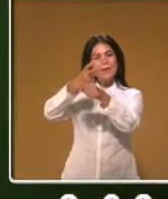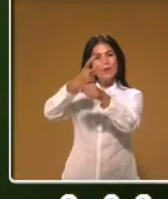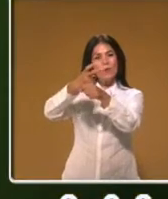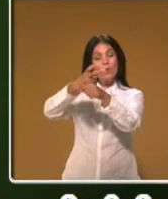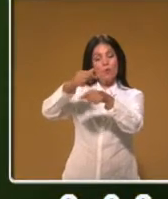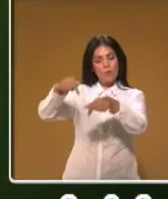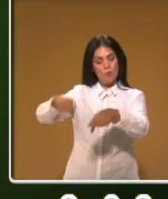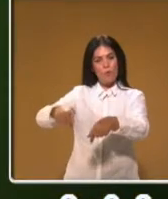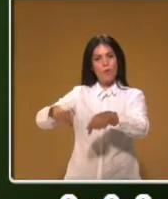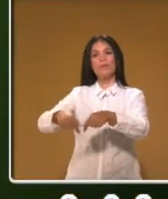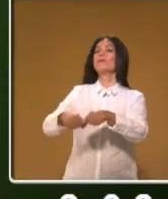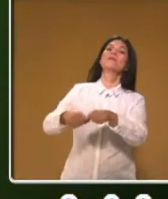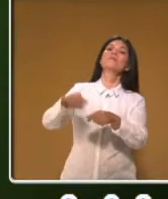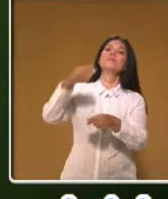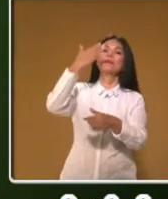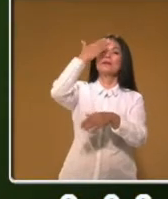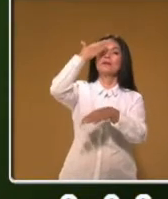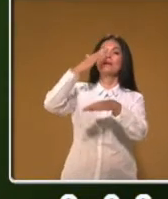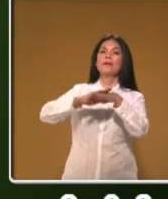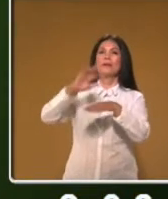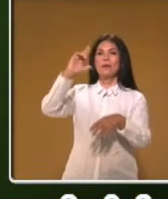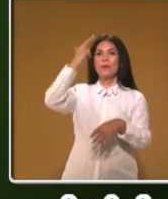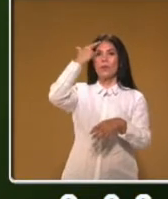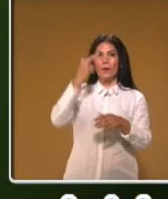a la pantalla.